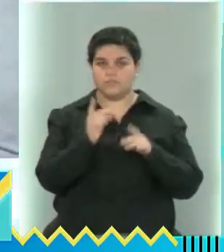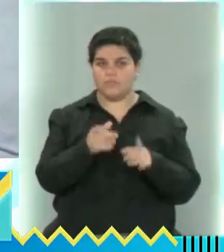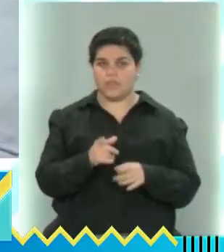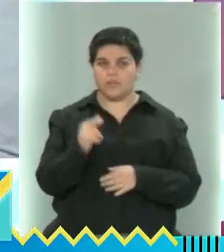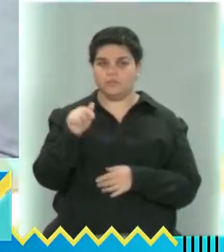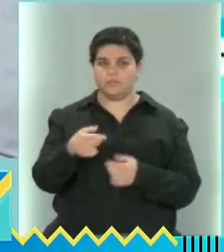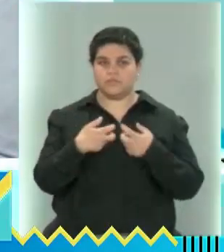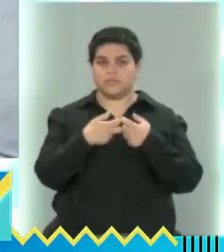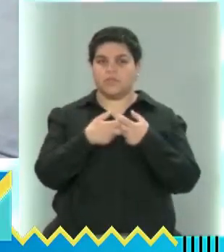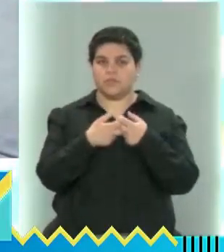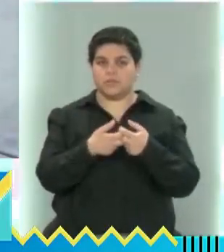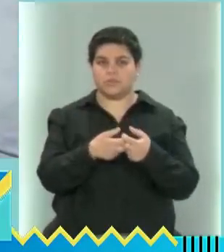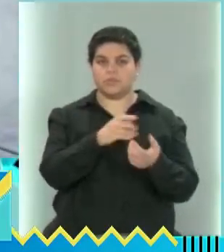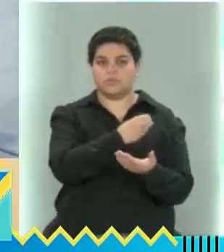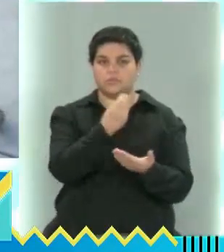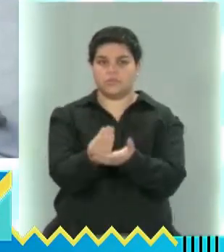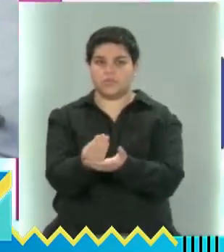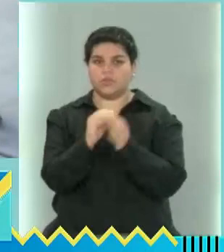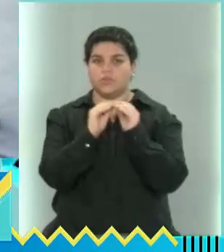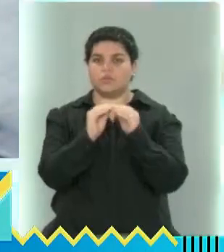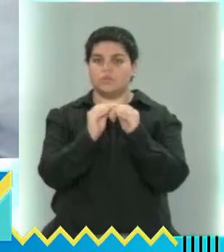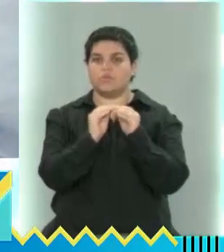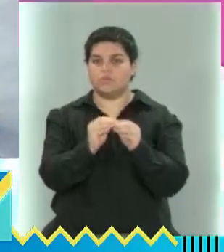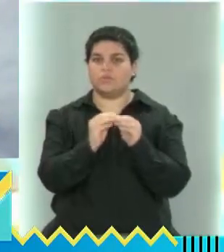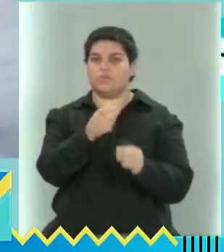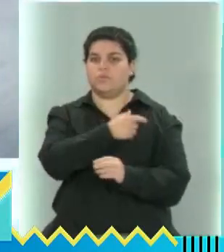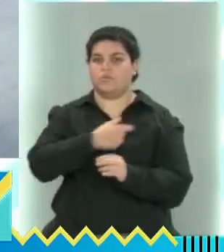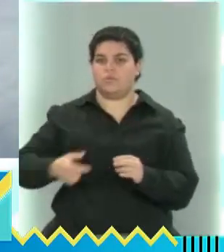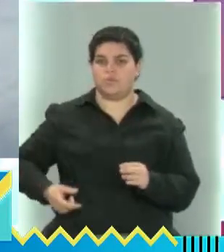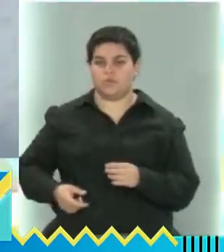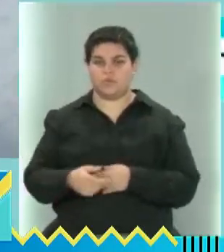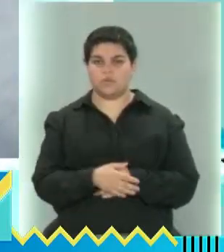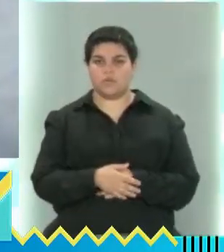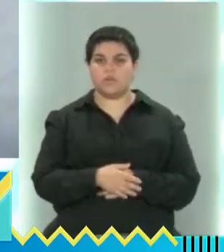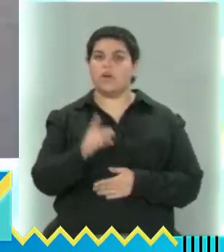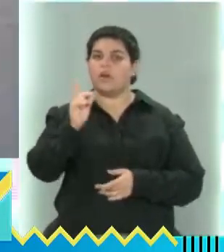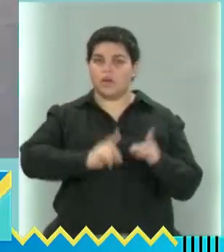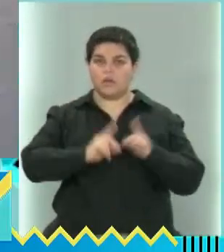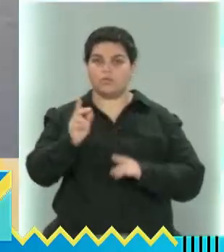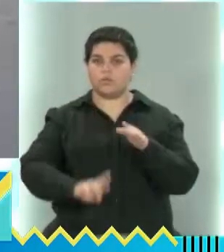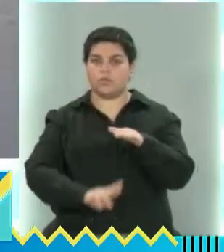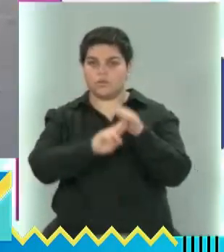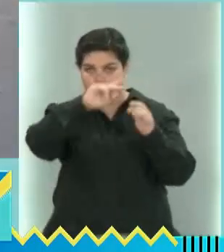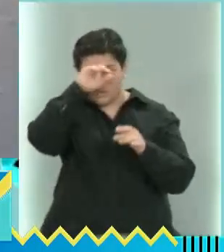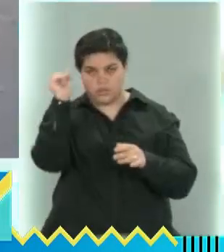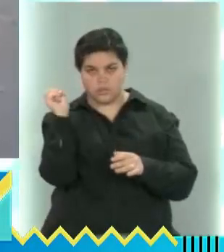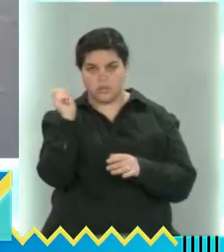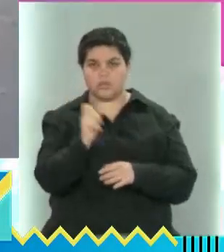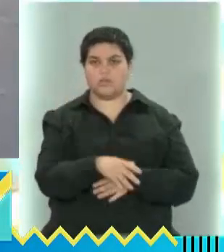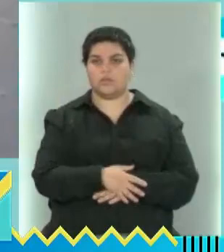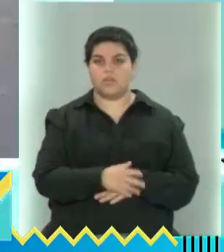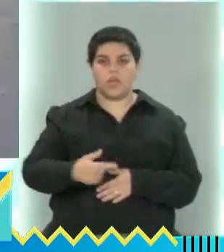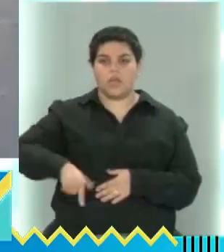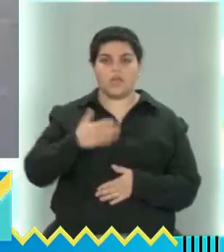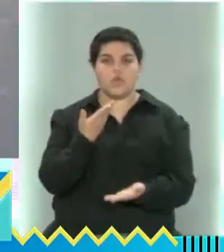representación parita con el gobierno, y si la mayor parte hoy de los rectores nacionales están